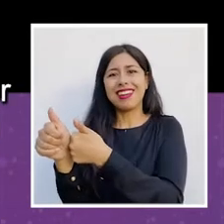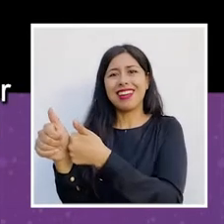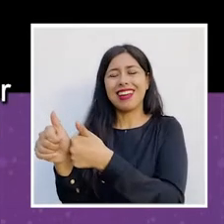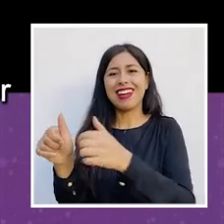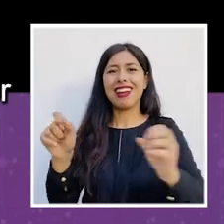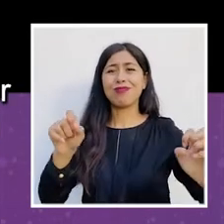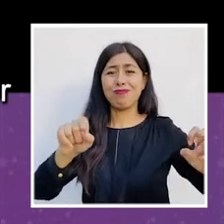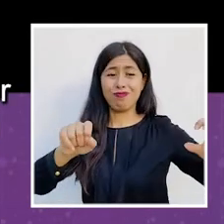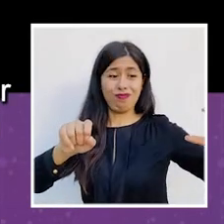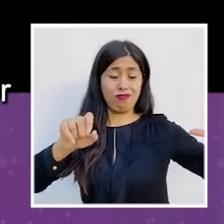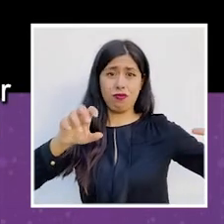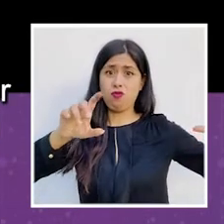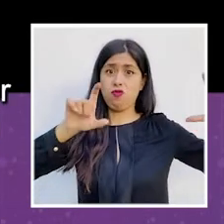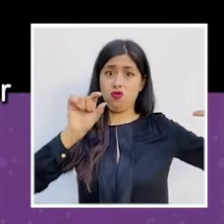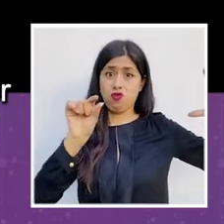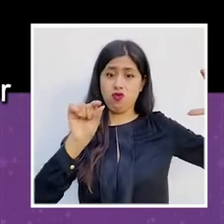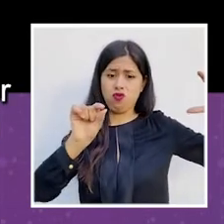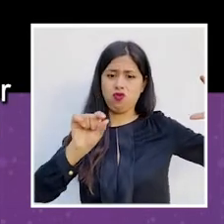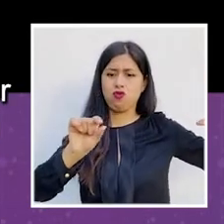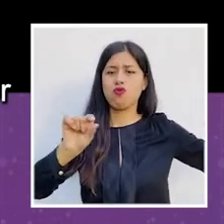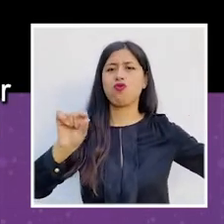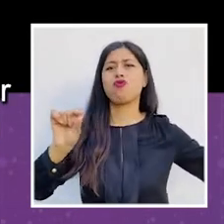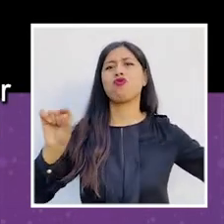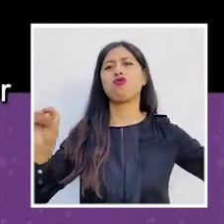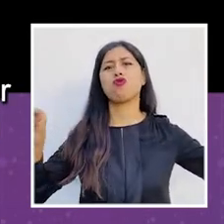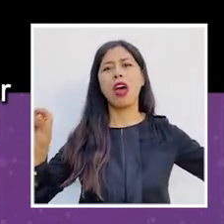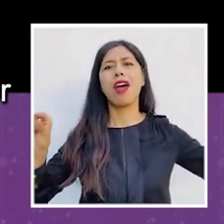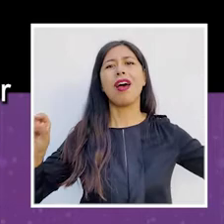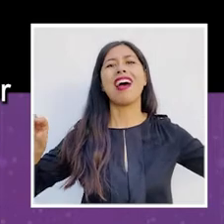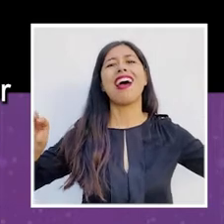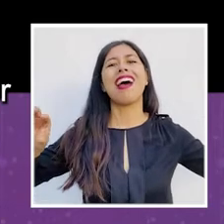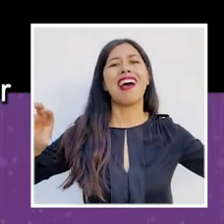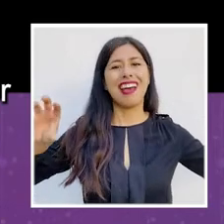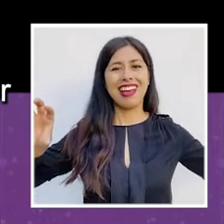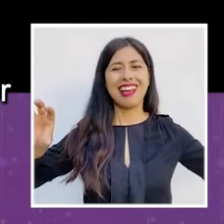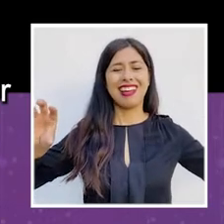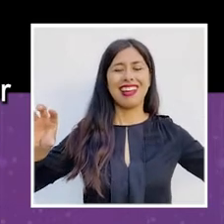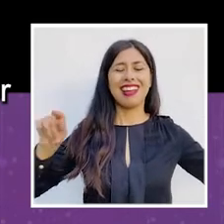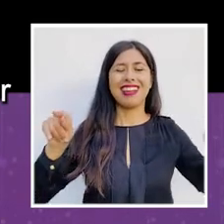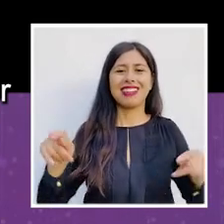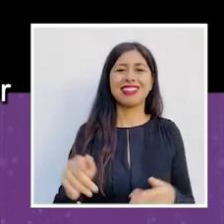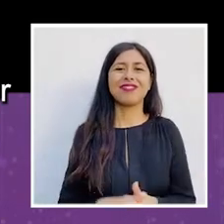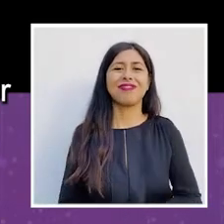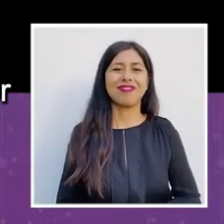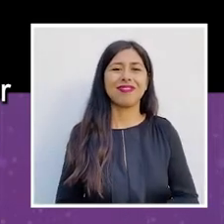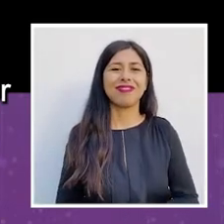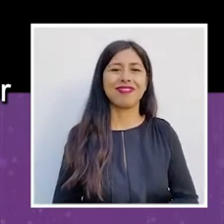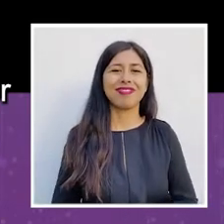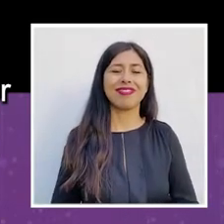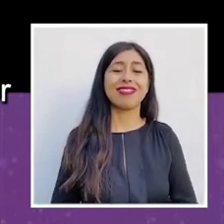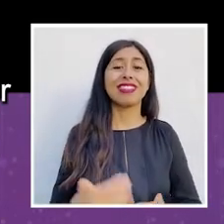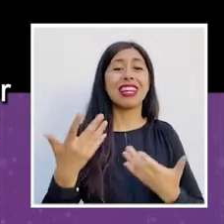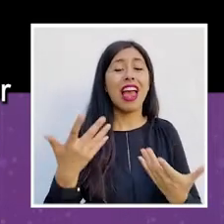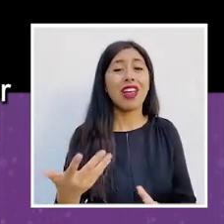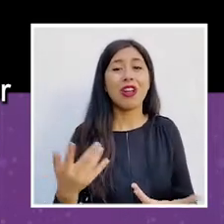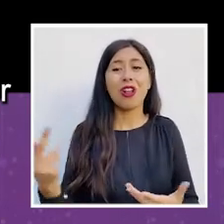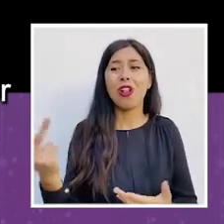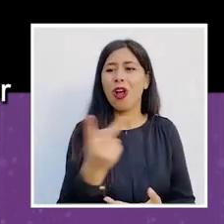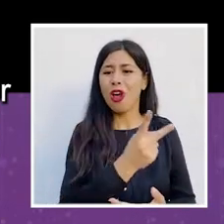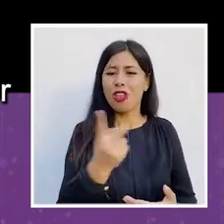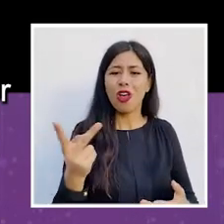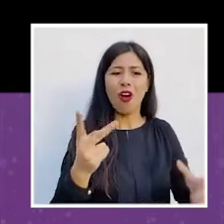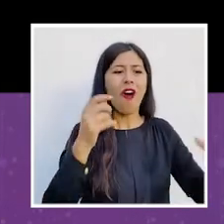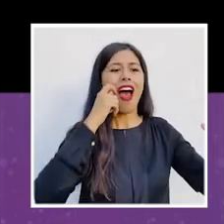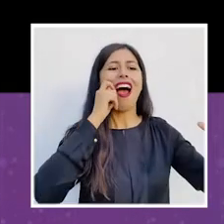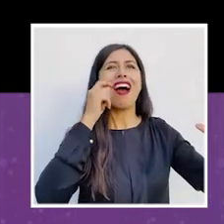Y así compensa su tamaño, que es 400 veces menor. Y gracias a eso, es que los dos cuerpos se